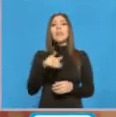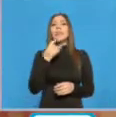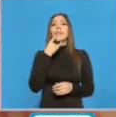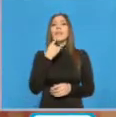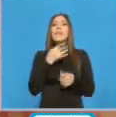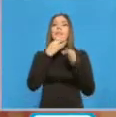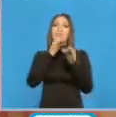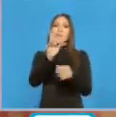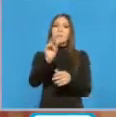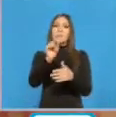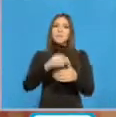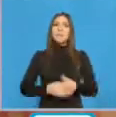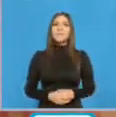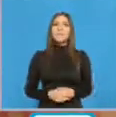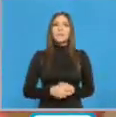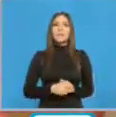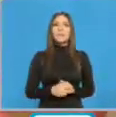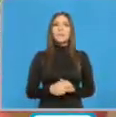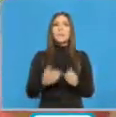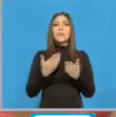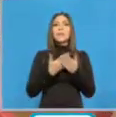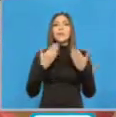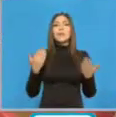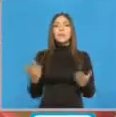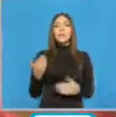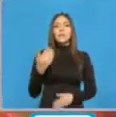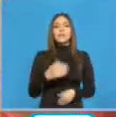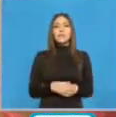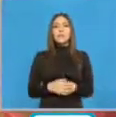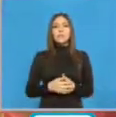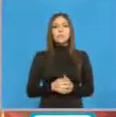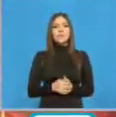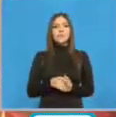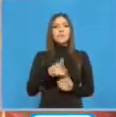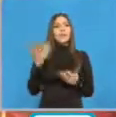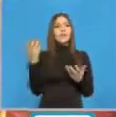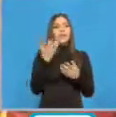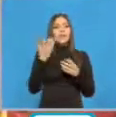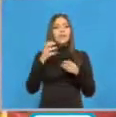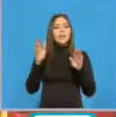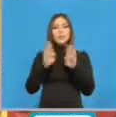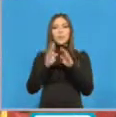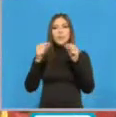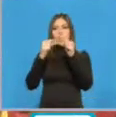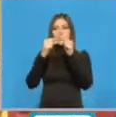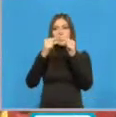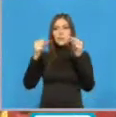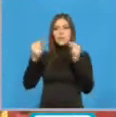ganas, ¿eh? No, mi Lili, yo Ahora aquí te nada más guardo. como comentario, perdón chicos, hice unas brochetitas acompañado de